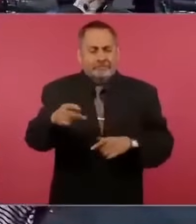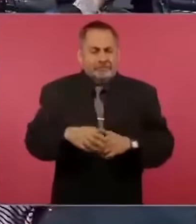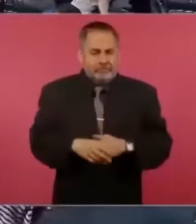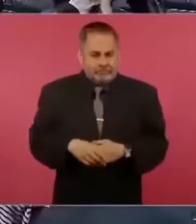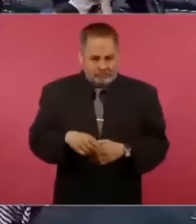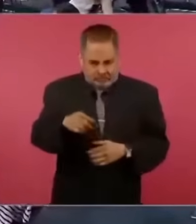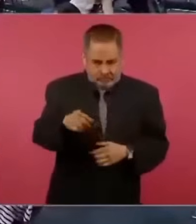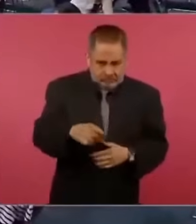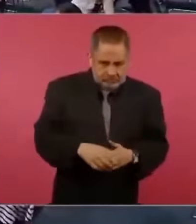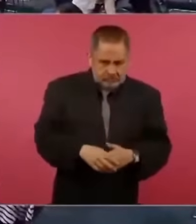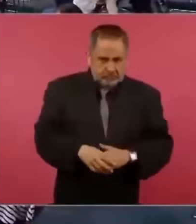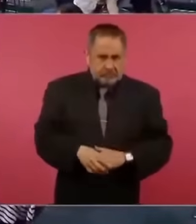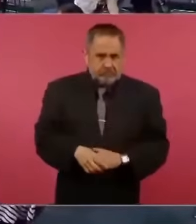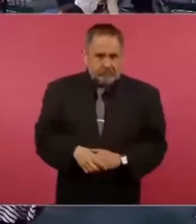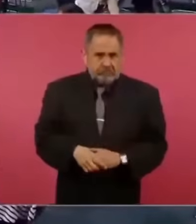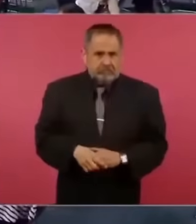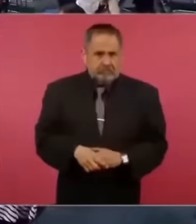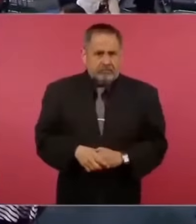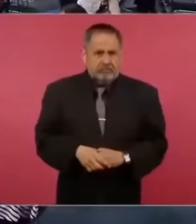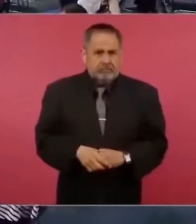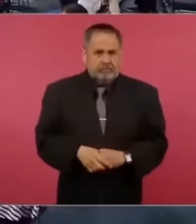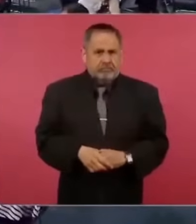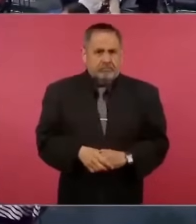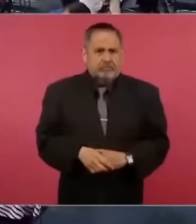fuiste tú. Sí.